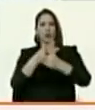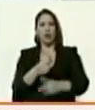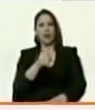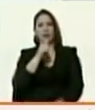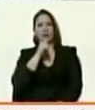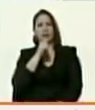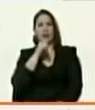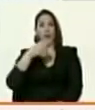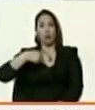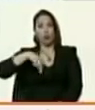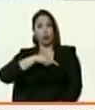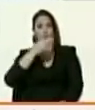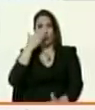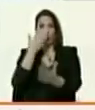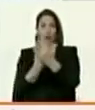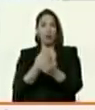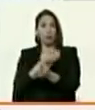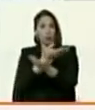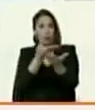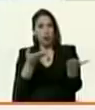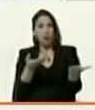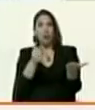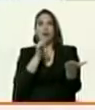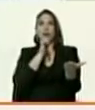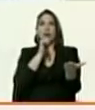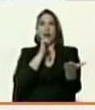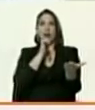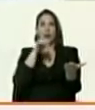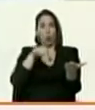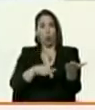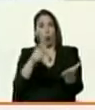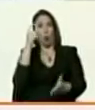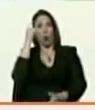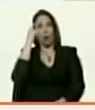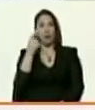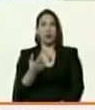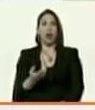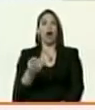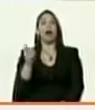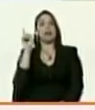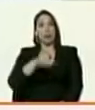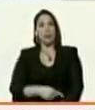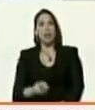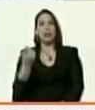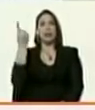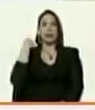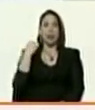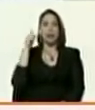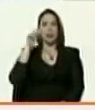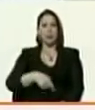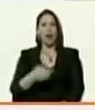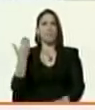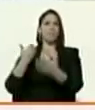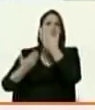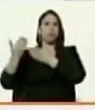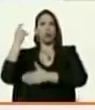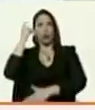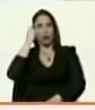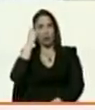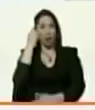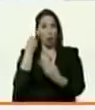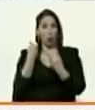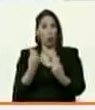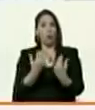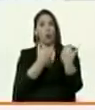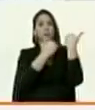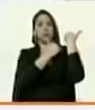acá frente a ustedes y quienes el día de ayer y en los días pasados, como